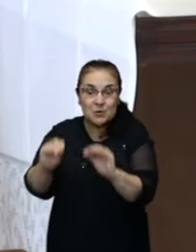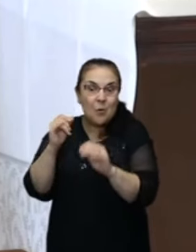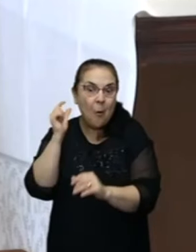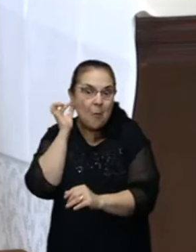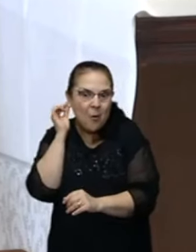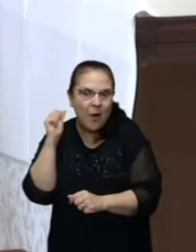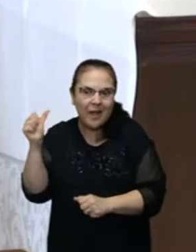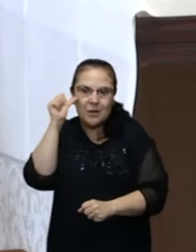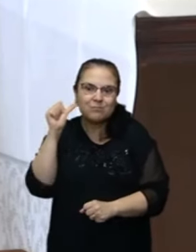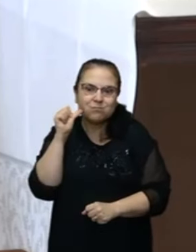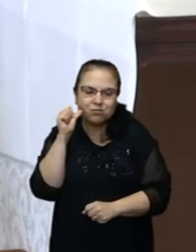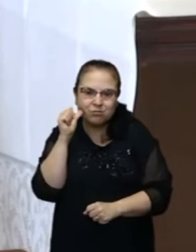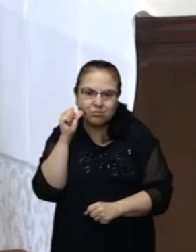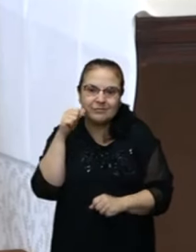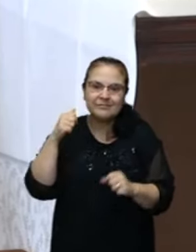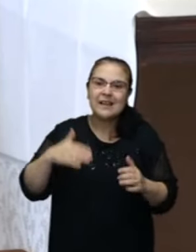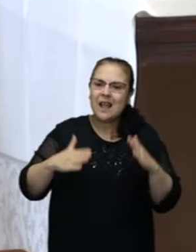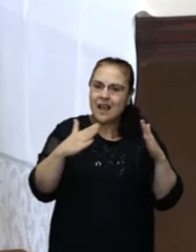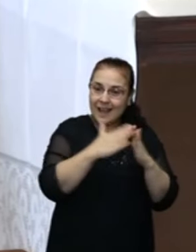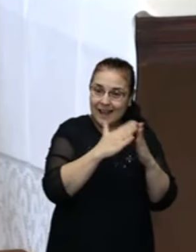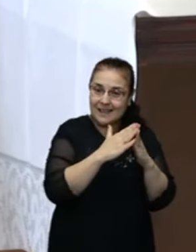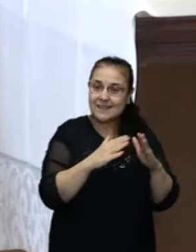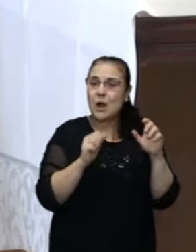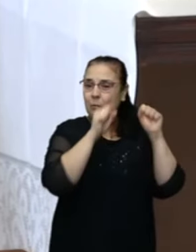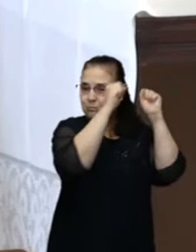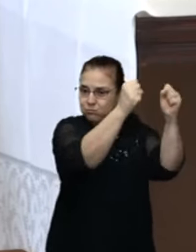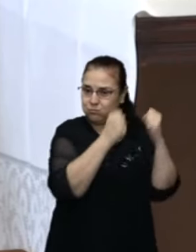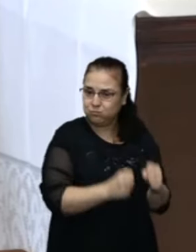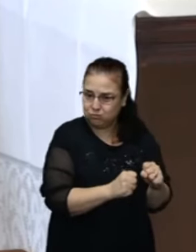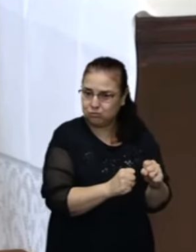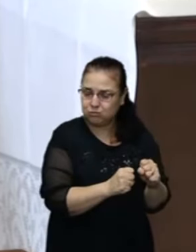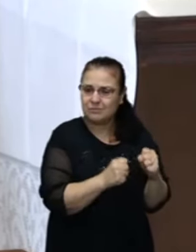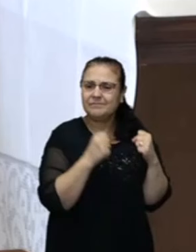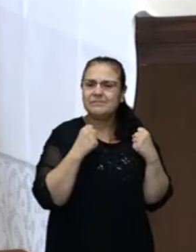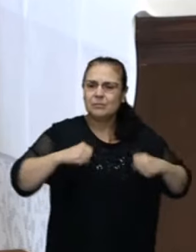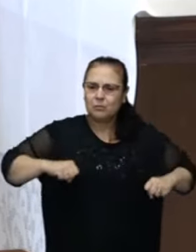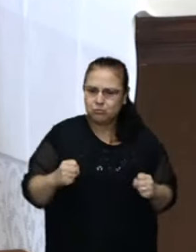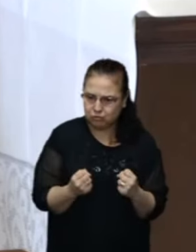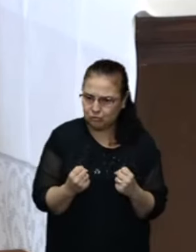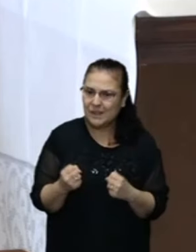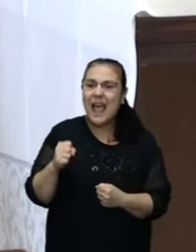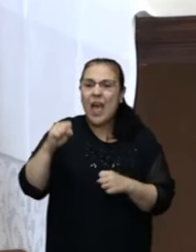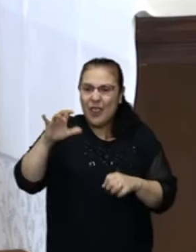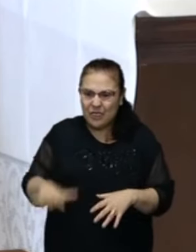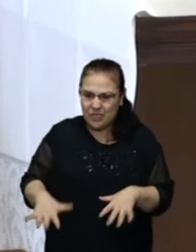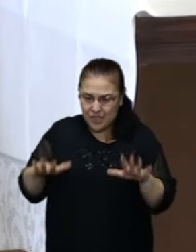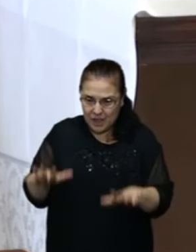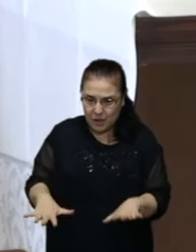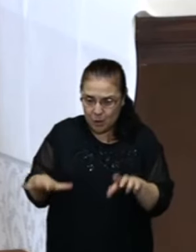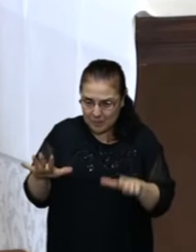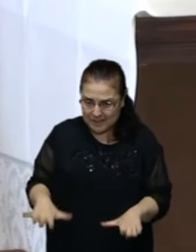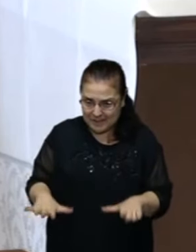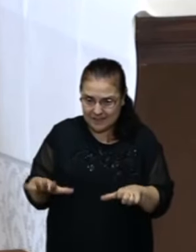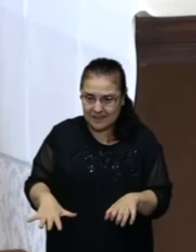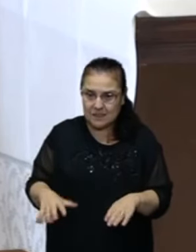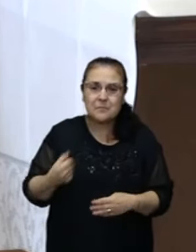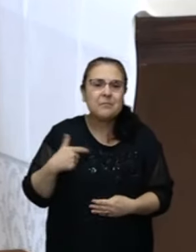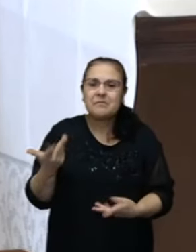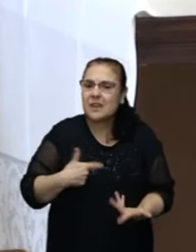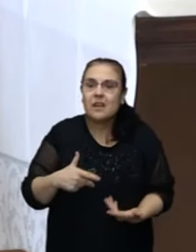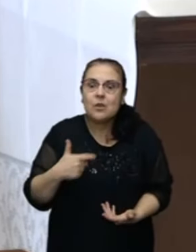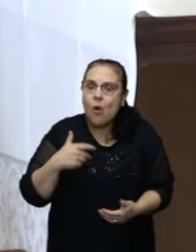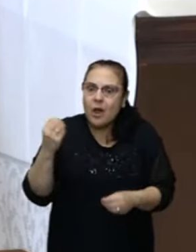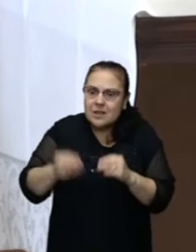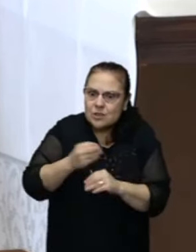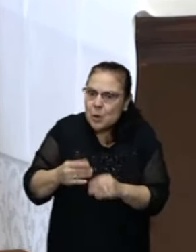estuvo sin salir de casa 5 meses diciendo: «Esto es lo que ha hecho por mí el Señor, cuando se